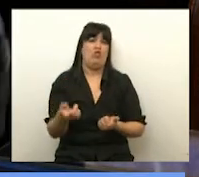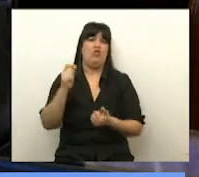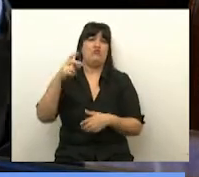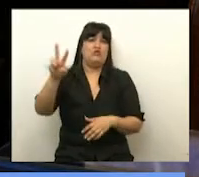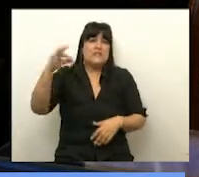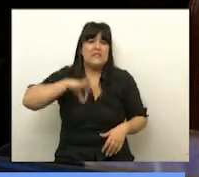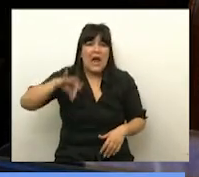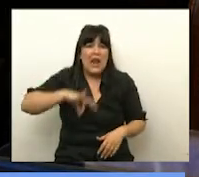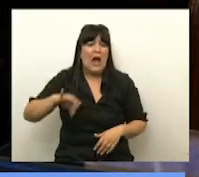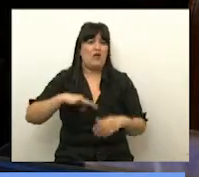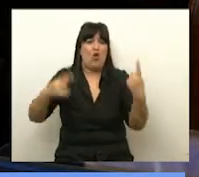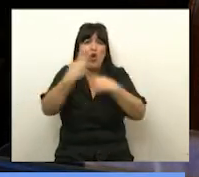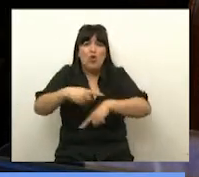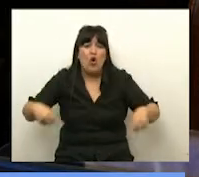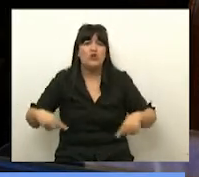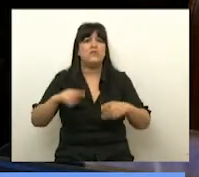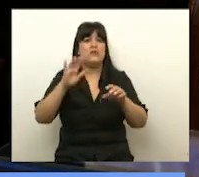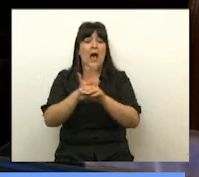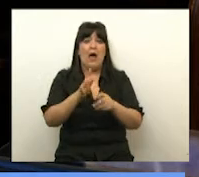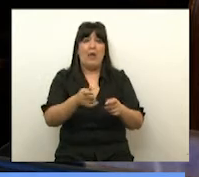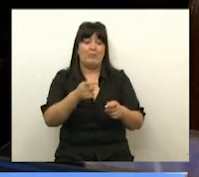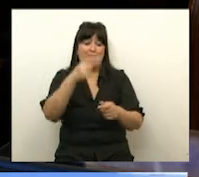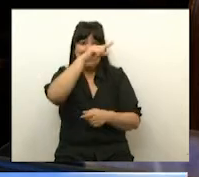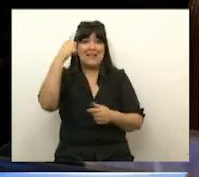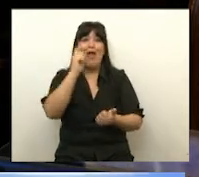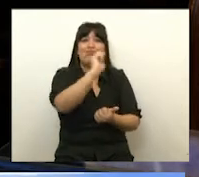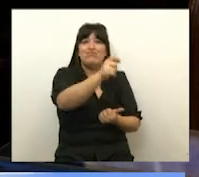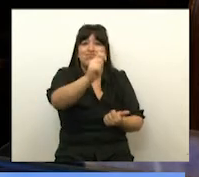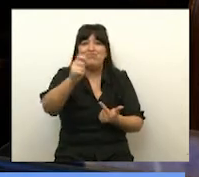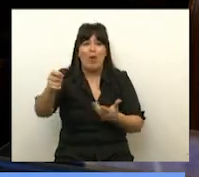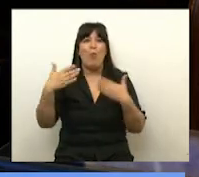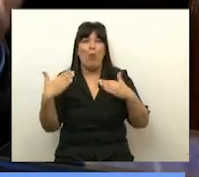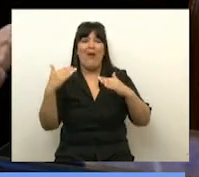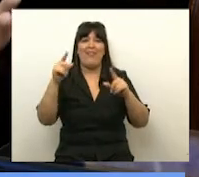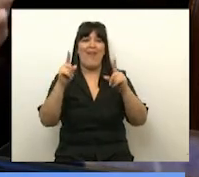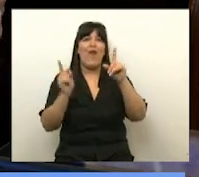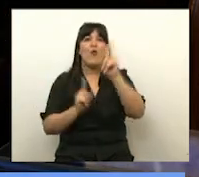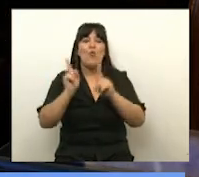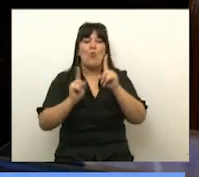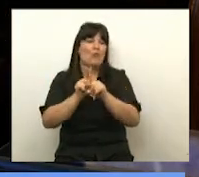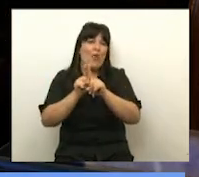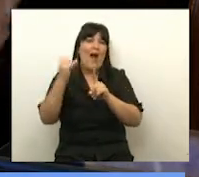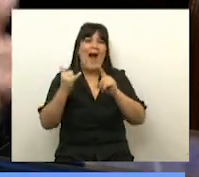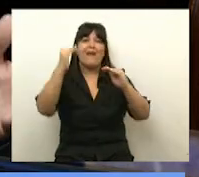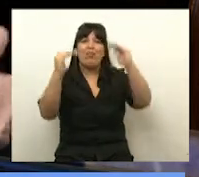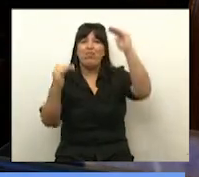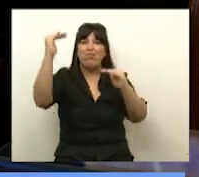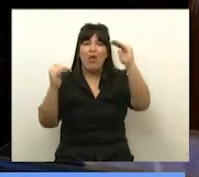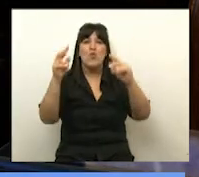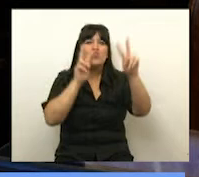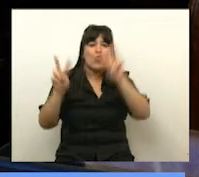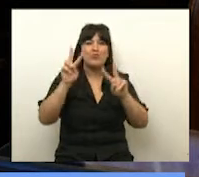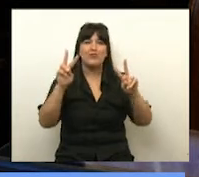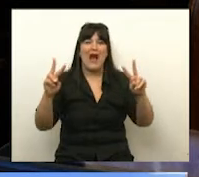Son compensaciones que intentan de alguna manera resolver nuestras asimetrías con el poder central. Cuando uno viene a Capital